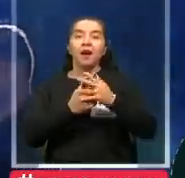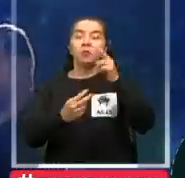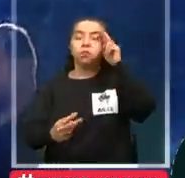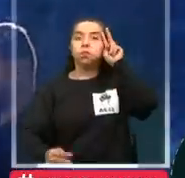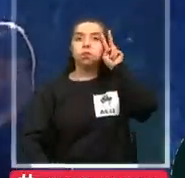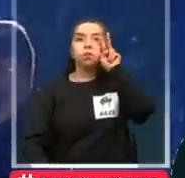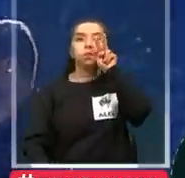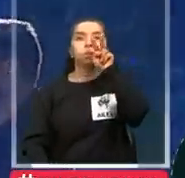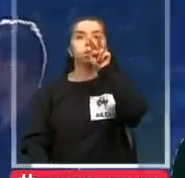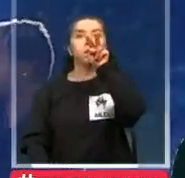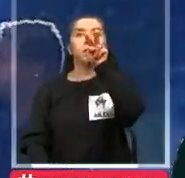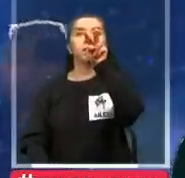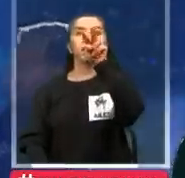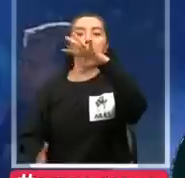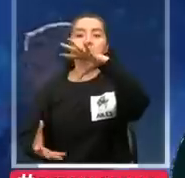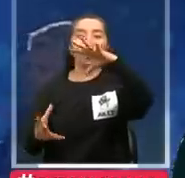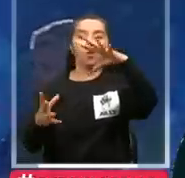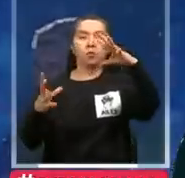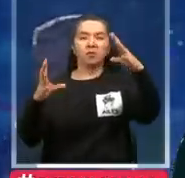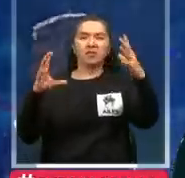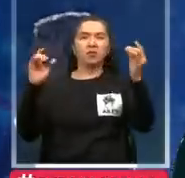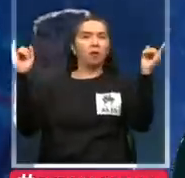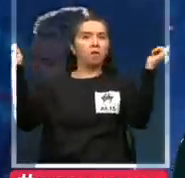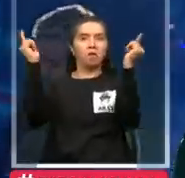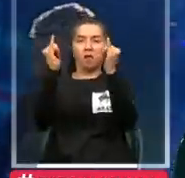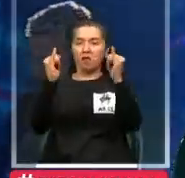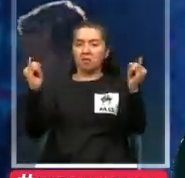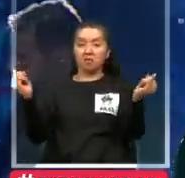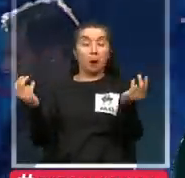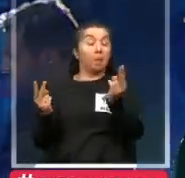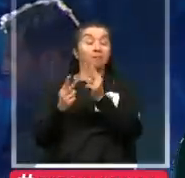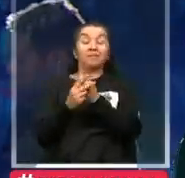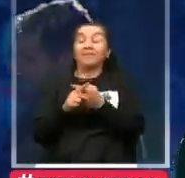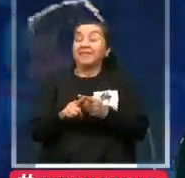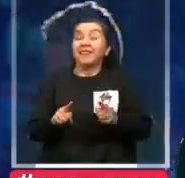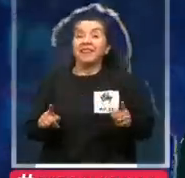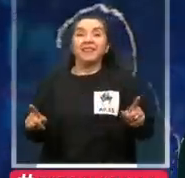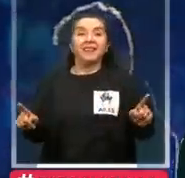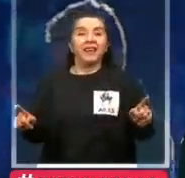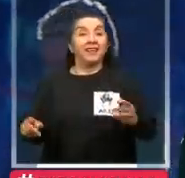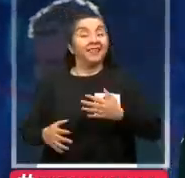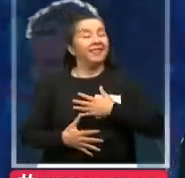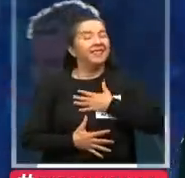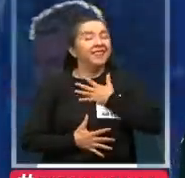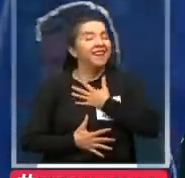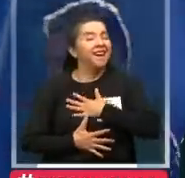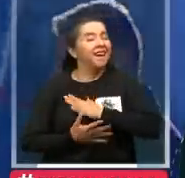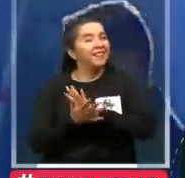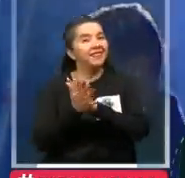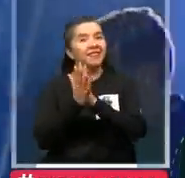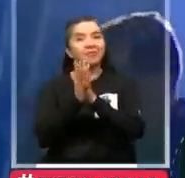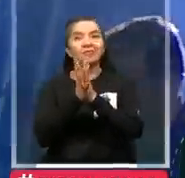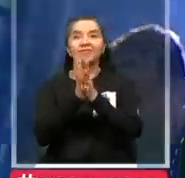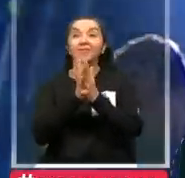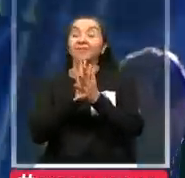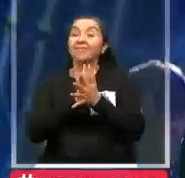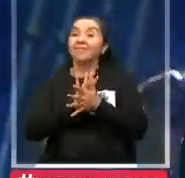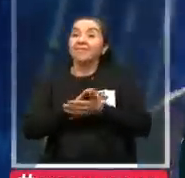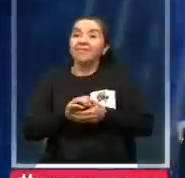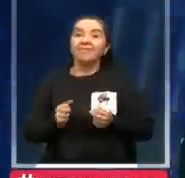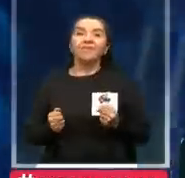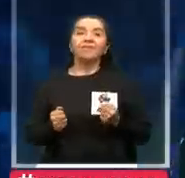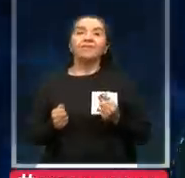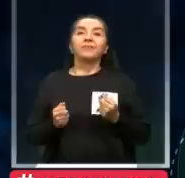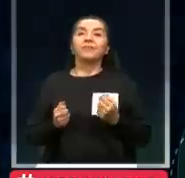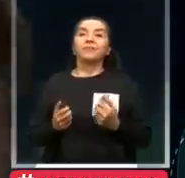Cuando lo ve, ella ve el mundo de otro modo. Tiene ganas de todo.